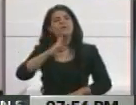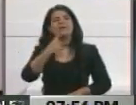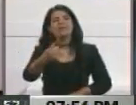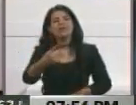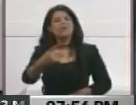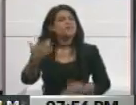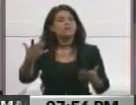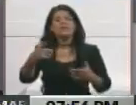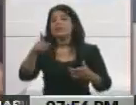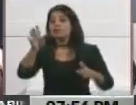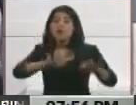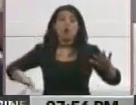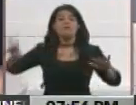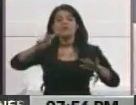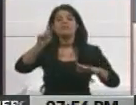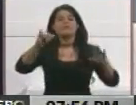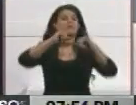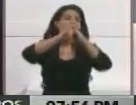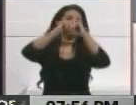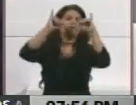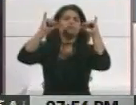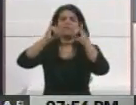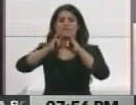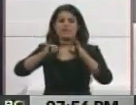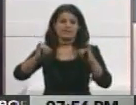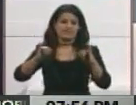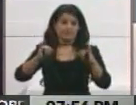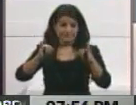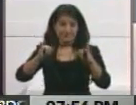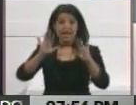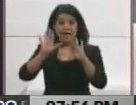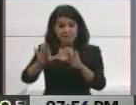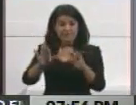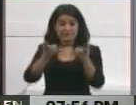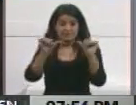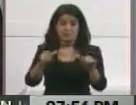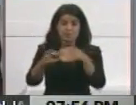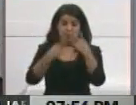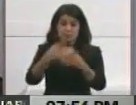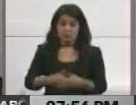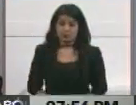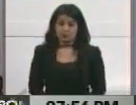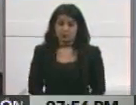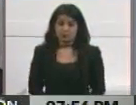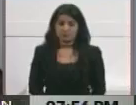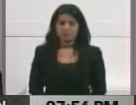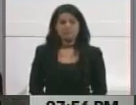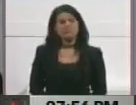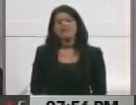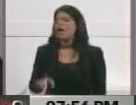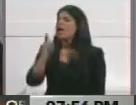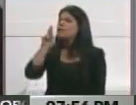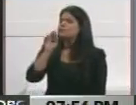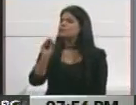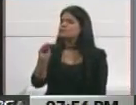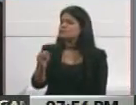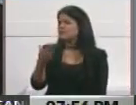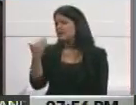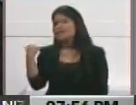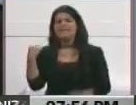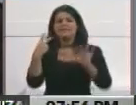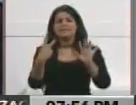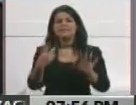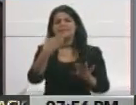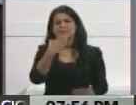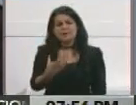Venezuela es lo que define un sistema o un régimen político profesor el 7 de diciembre en un discurso muy duro aquí